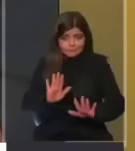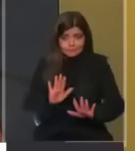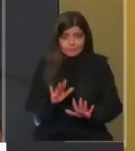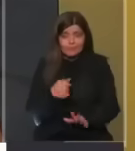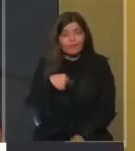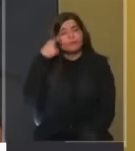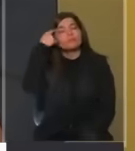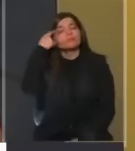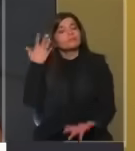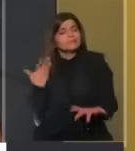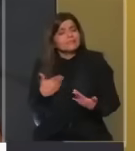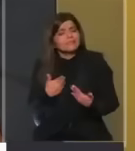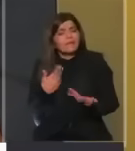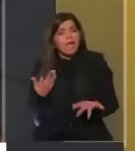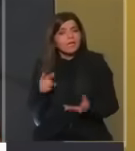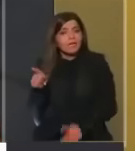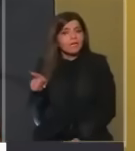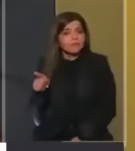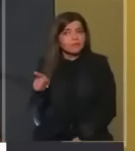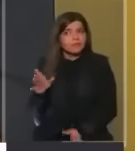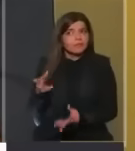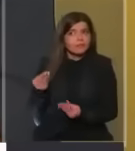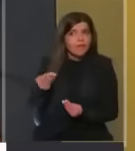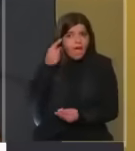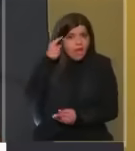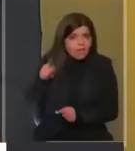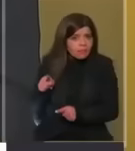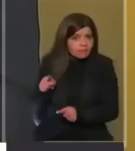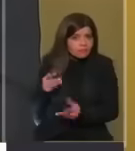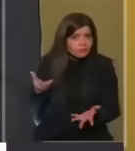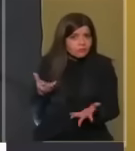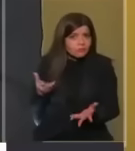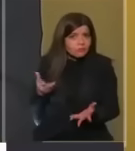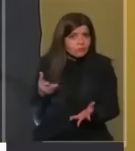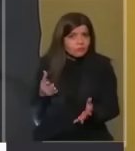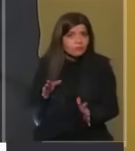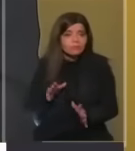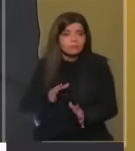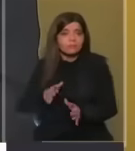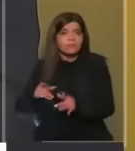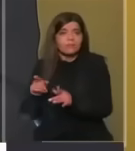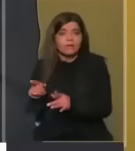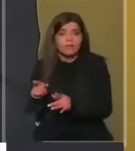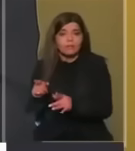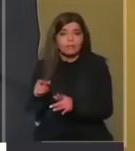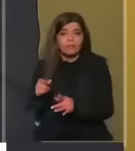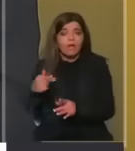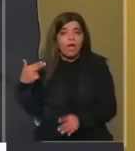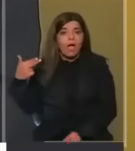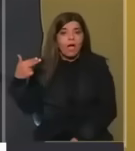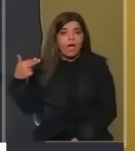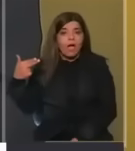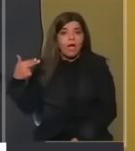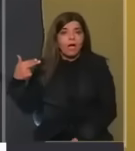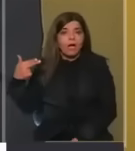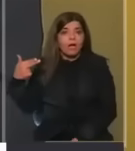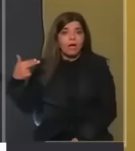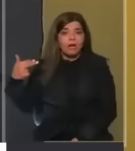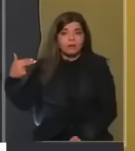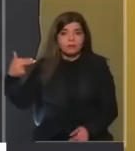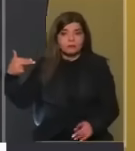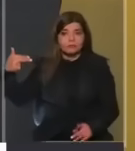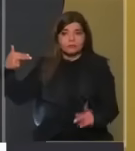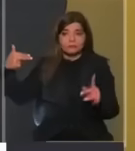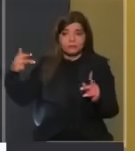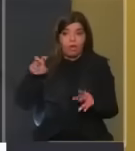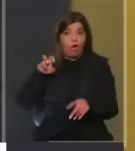pensé en ese momento que a Jorge le había pasado algo también. Yo no sé cómo no me pegó. Porque además, la bala Reventó mi vidrio. Reventó el vidrio,